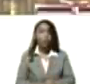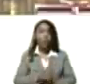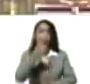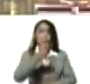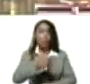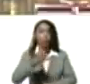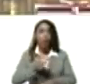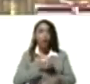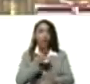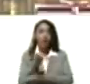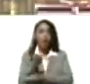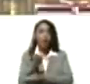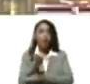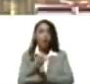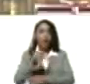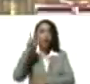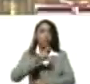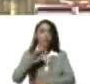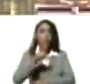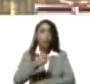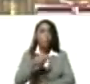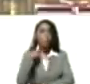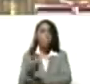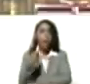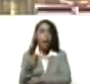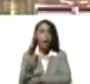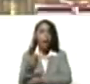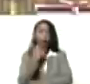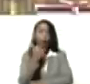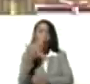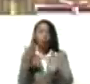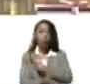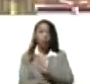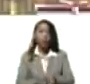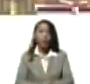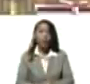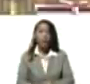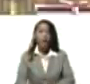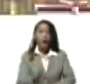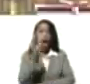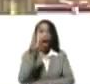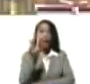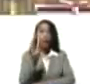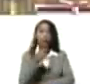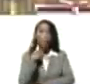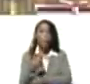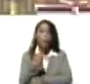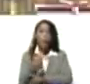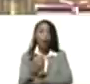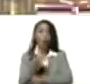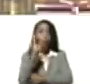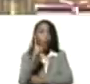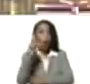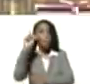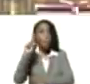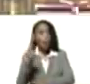vaya le echen lo que necesita y paga lo que tiene que pagar hay dos tarifas una tarifa subsidiada